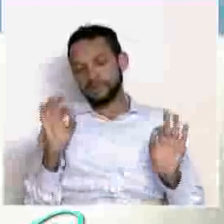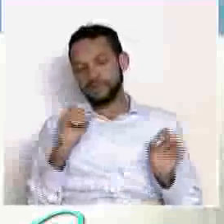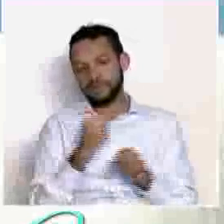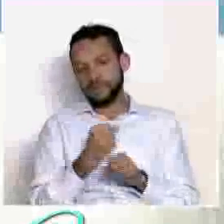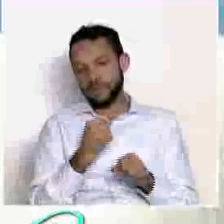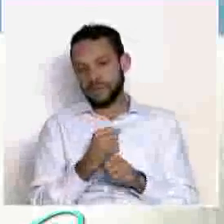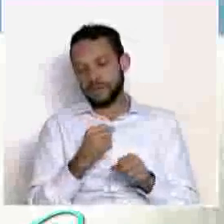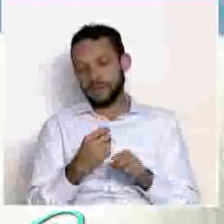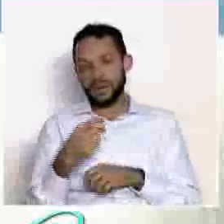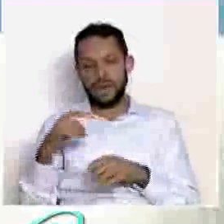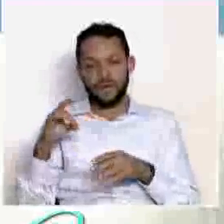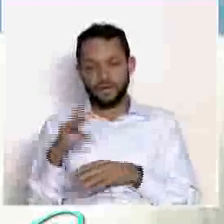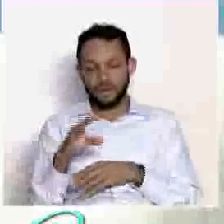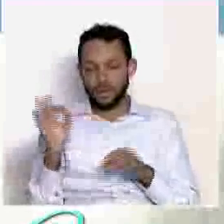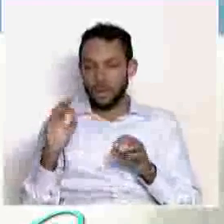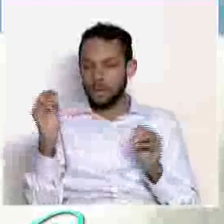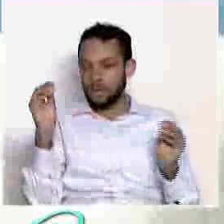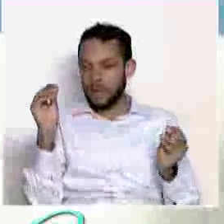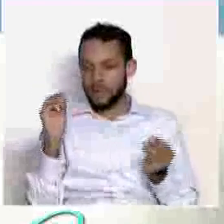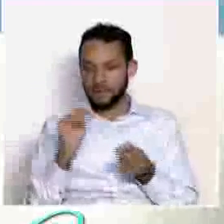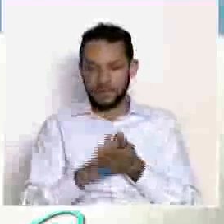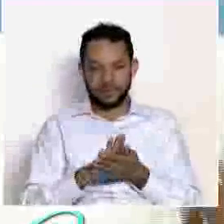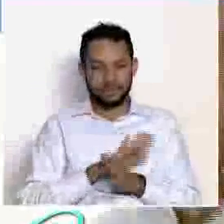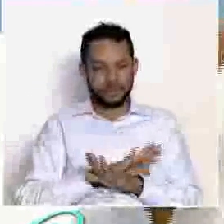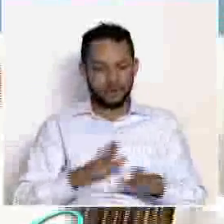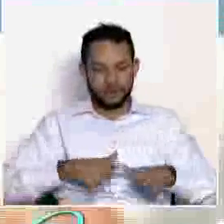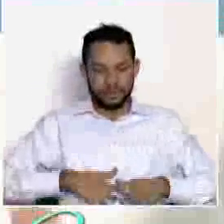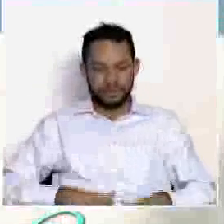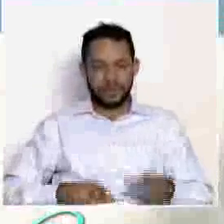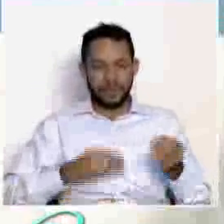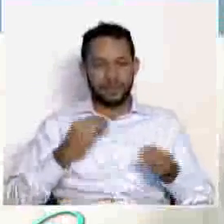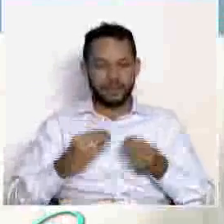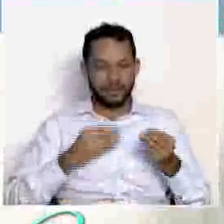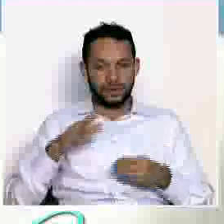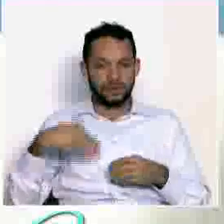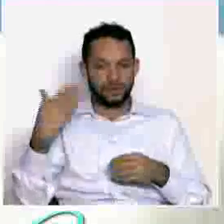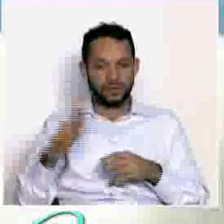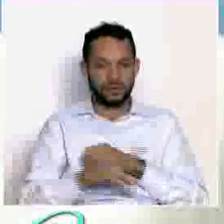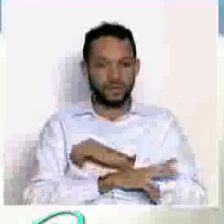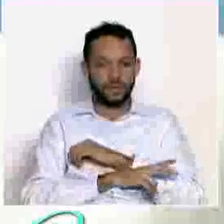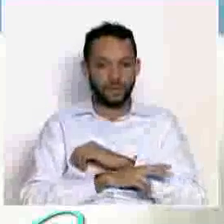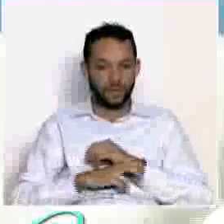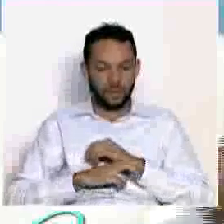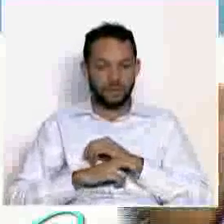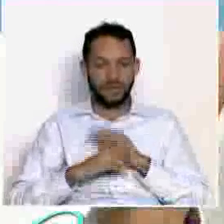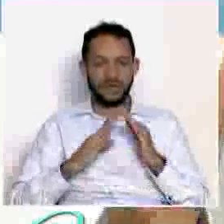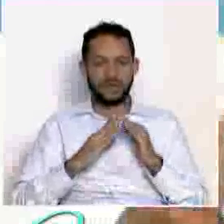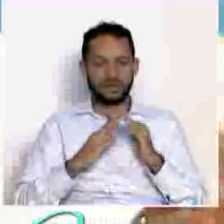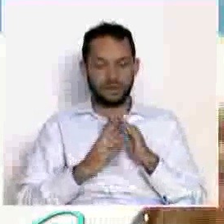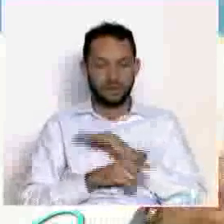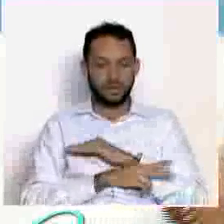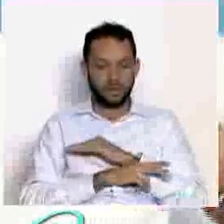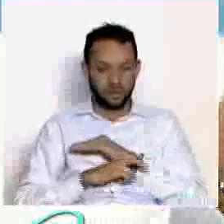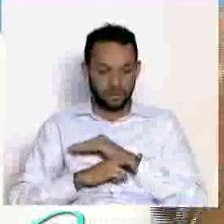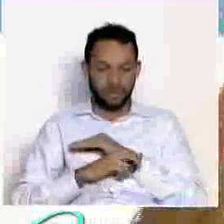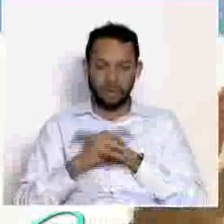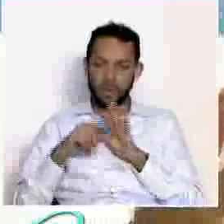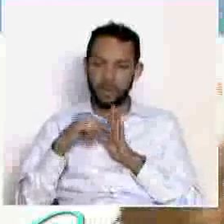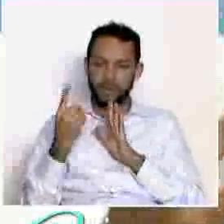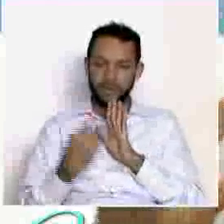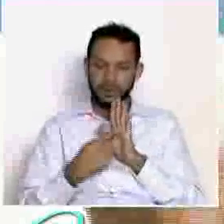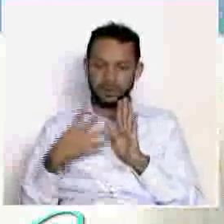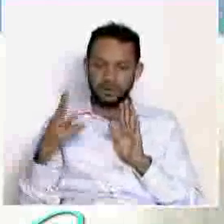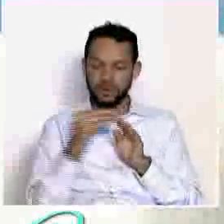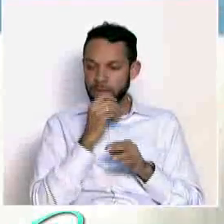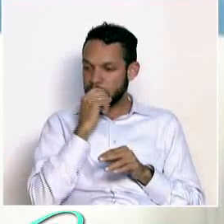trabajo, después de una quiebra económica, después de un accidente, después de que se entraron los ladrones en mi casa y todo eso. Por eso esa